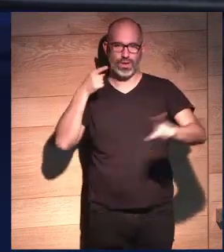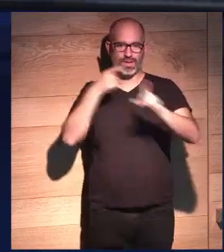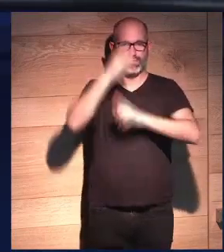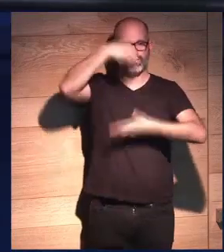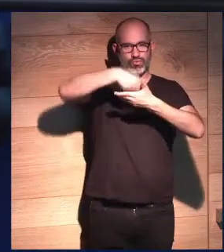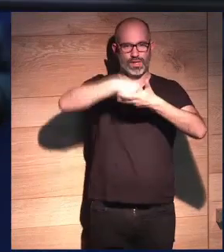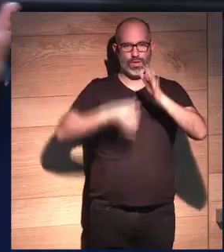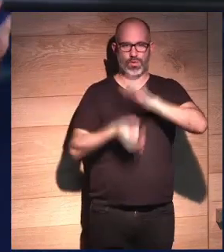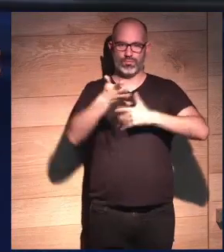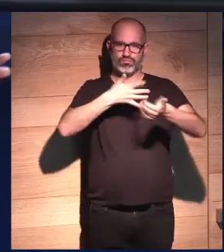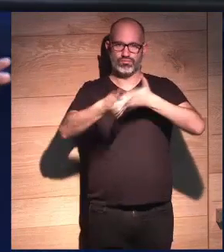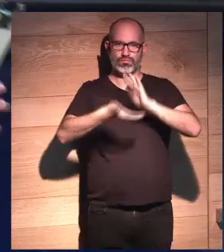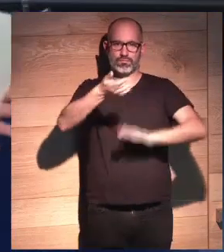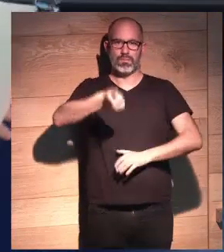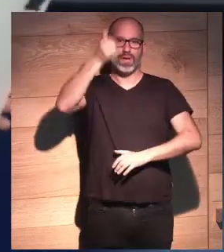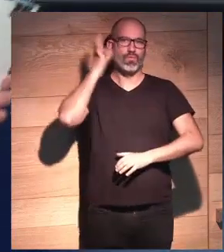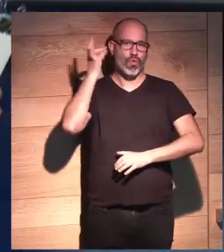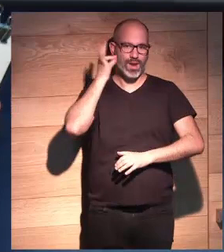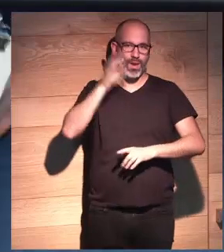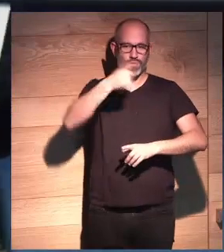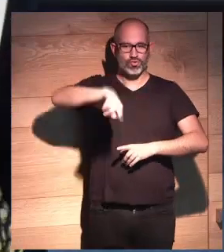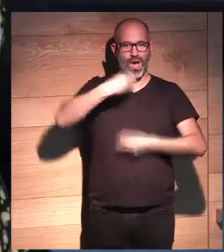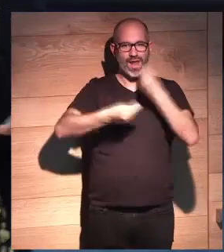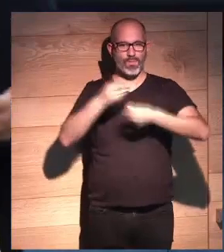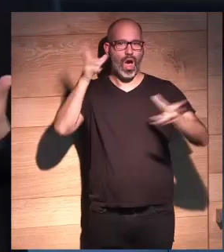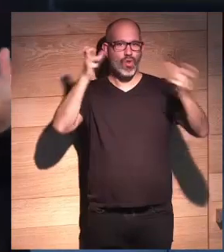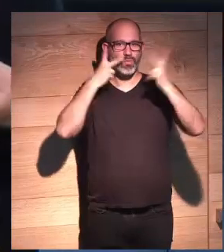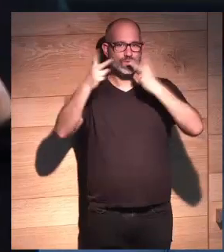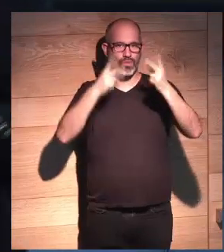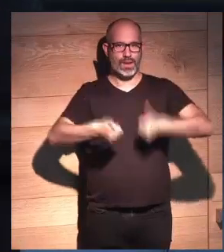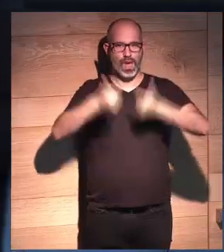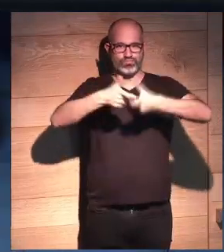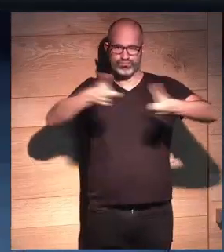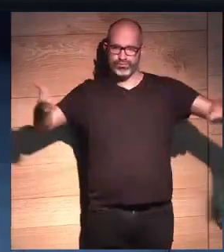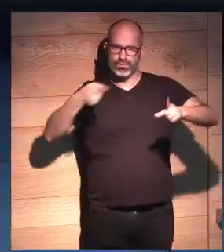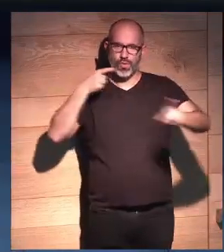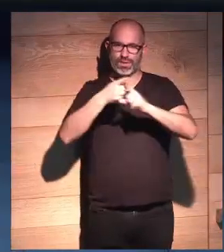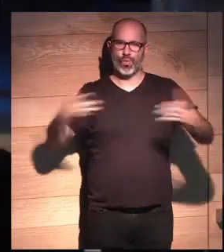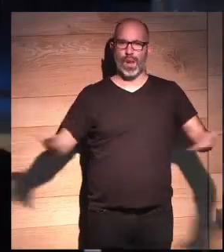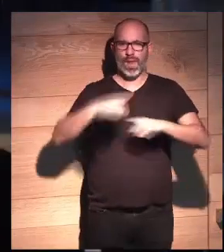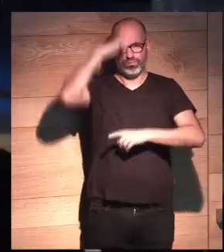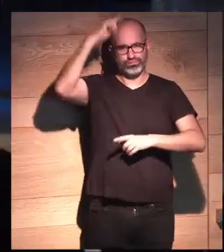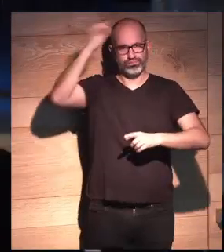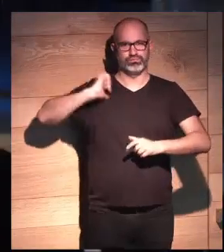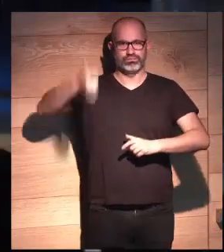de contenidos, generaremos unos discursos audiovisuales más diversos que podrán enriquecer nuestra cultura.